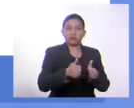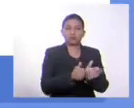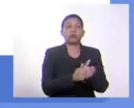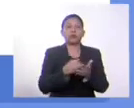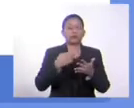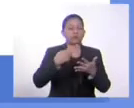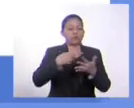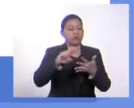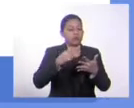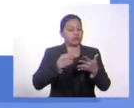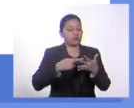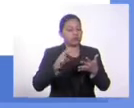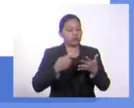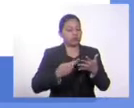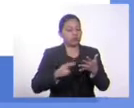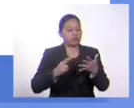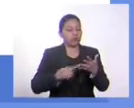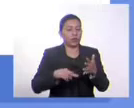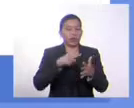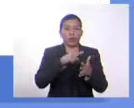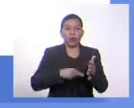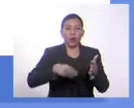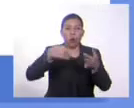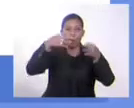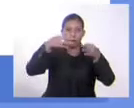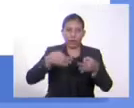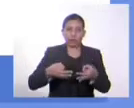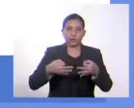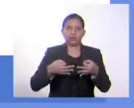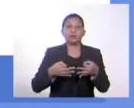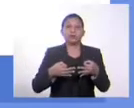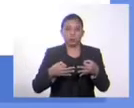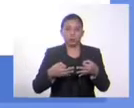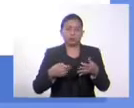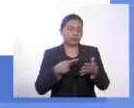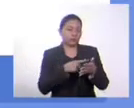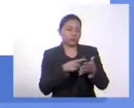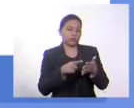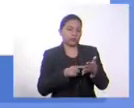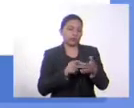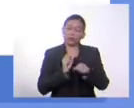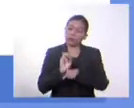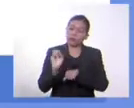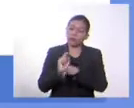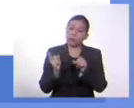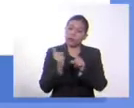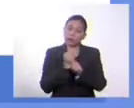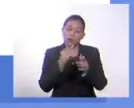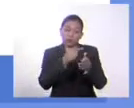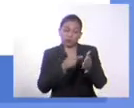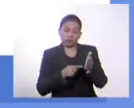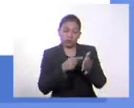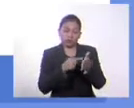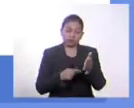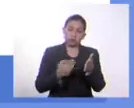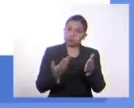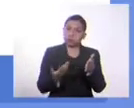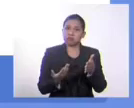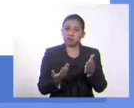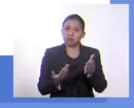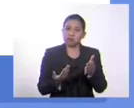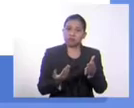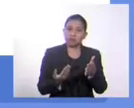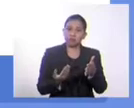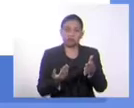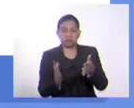aquí habría que reformar esta cláusula, pero en última instancia es quien debe, digamos, darle, digamos, el pase final a